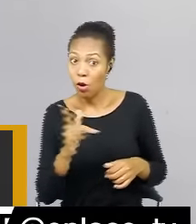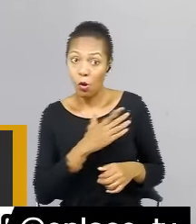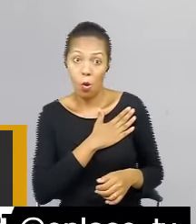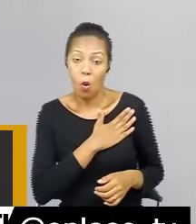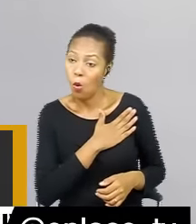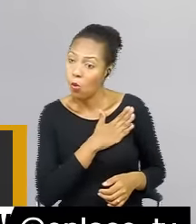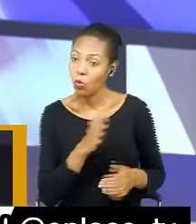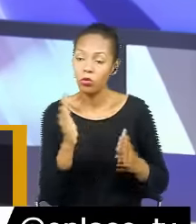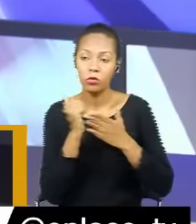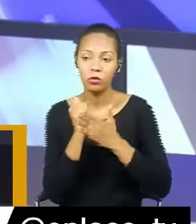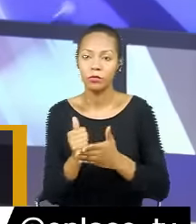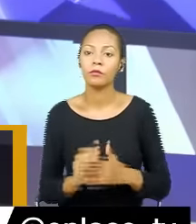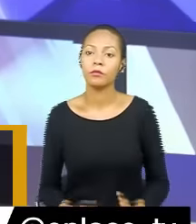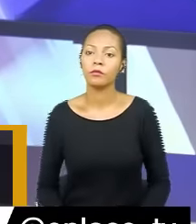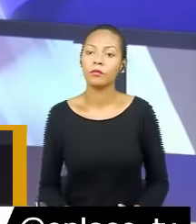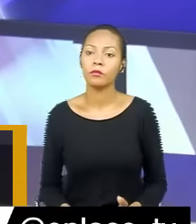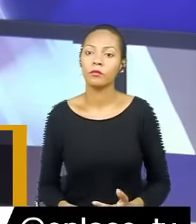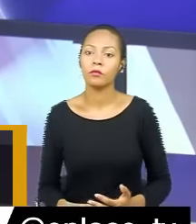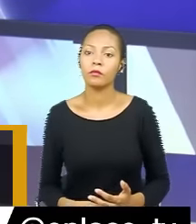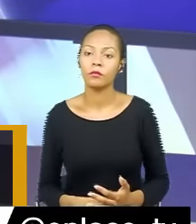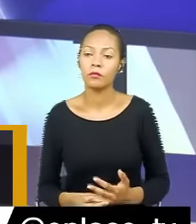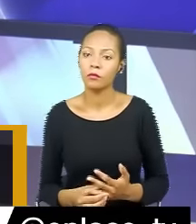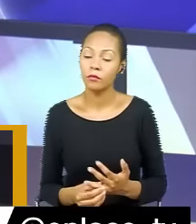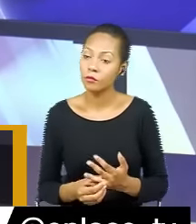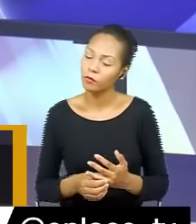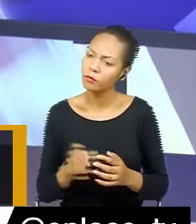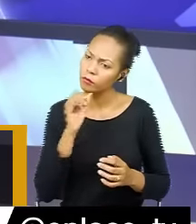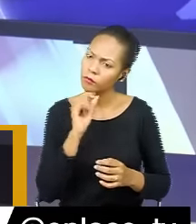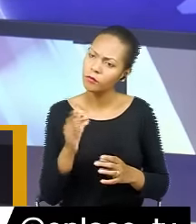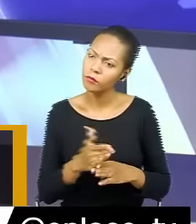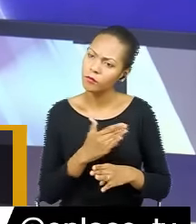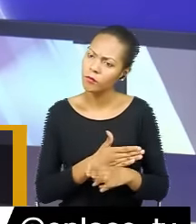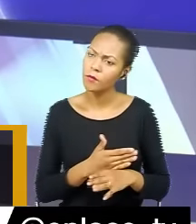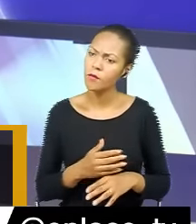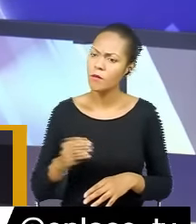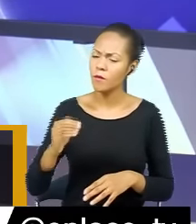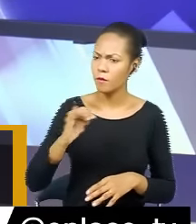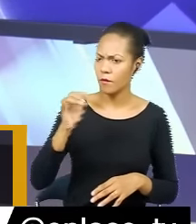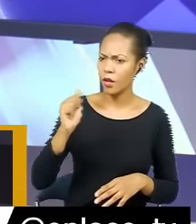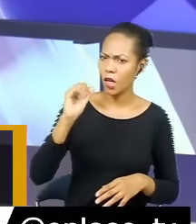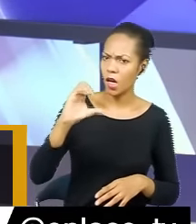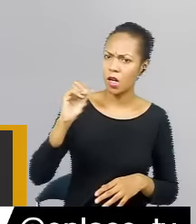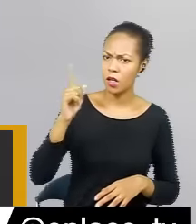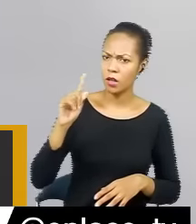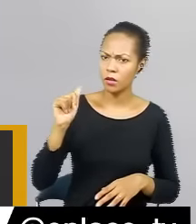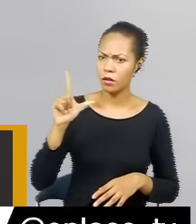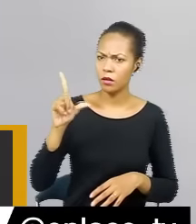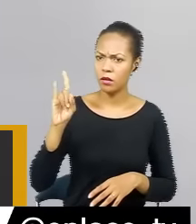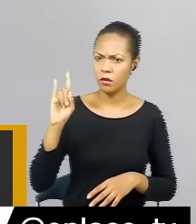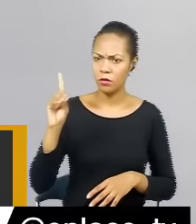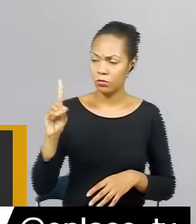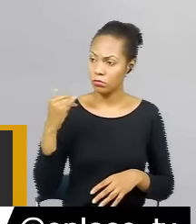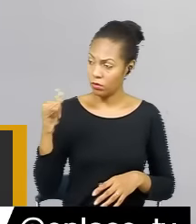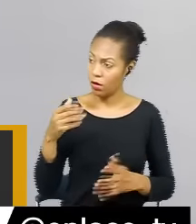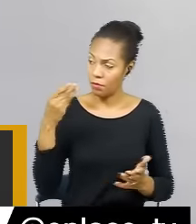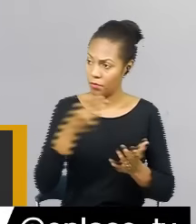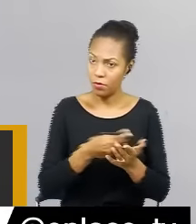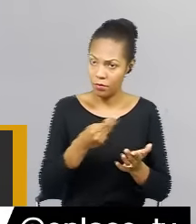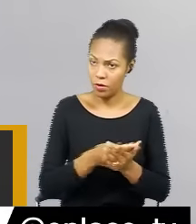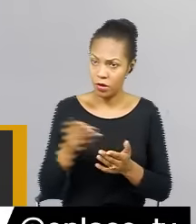ustedes. Antes de terminar, Nelson, ¿la S ha respondido a Hasalud con sus pagos? Bueno, la S es una entidad